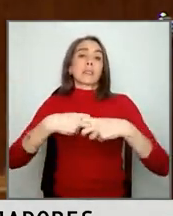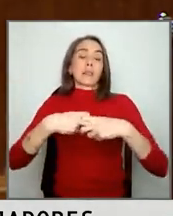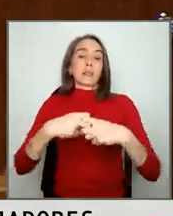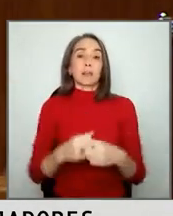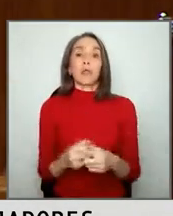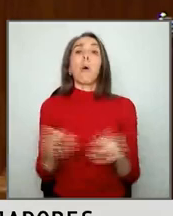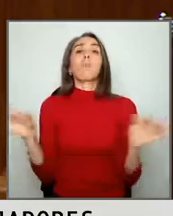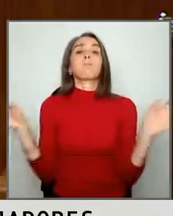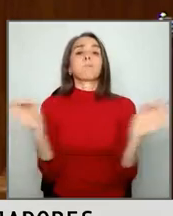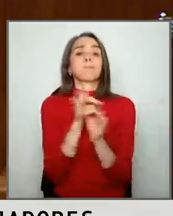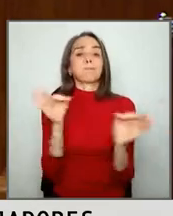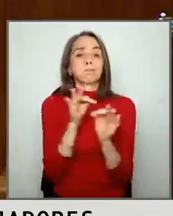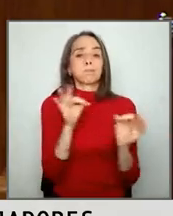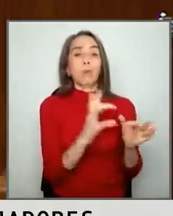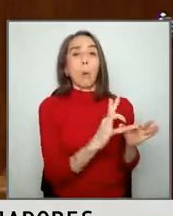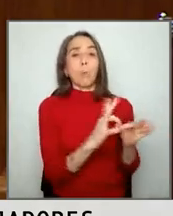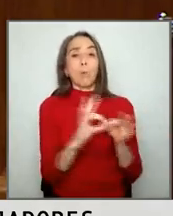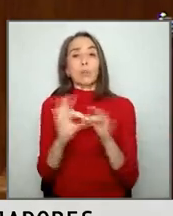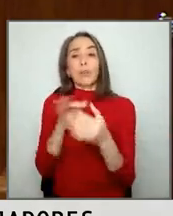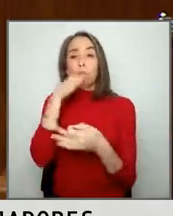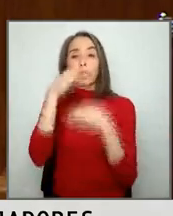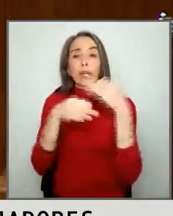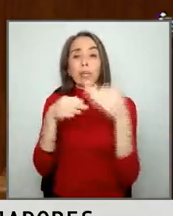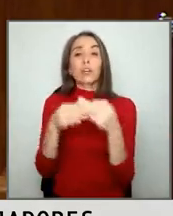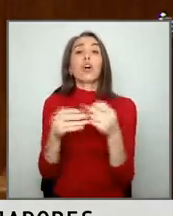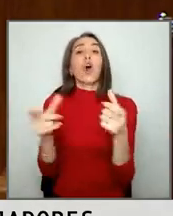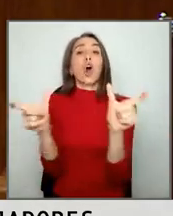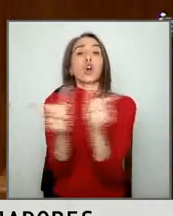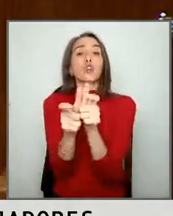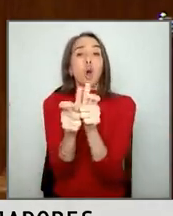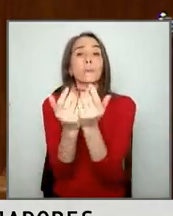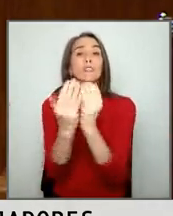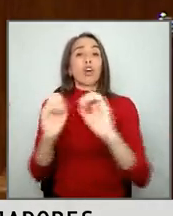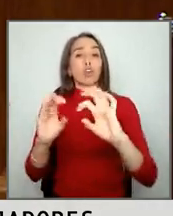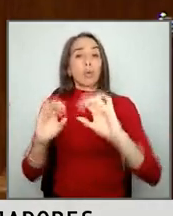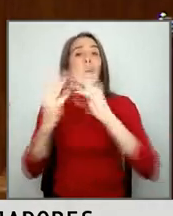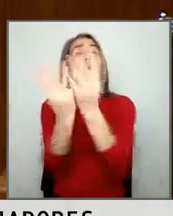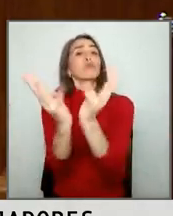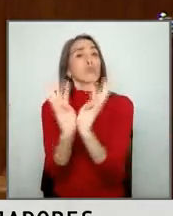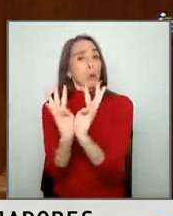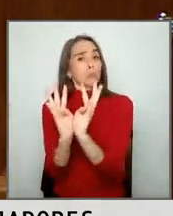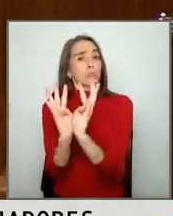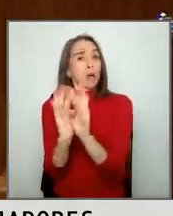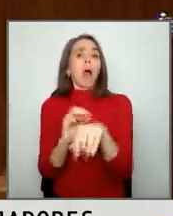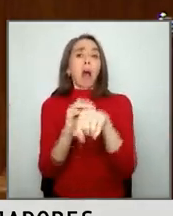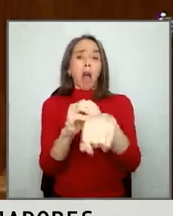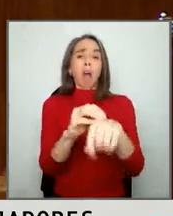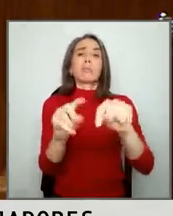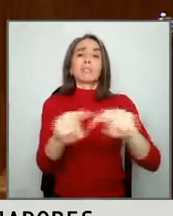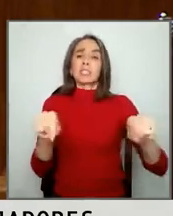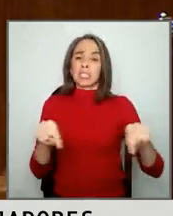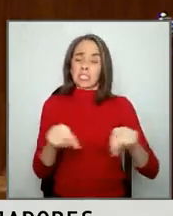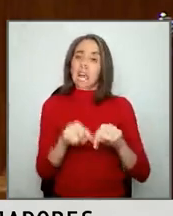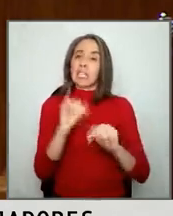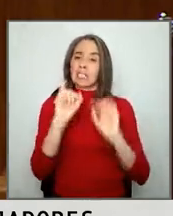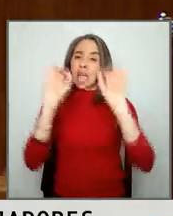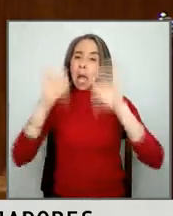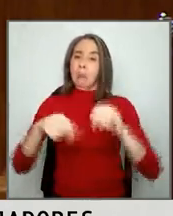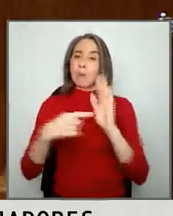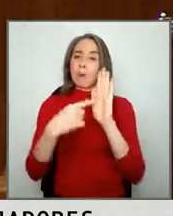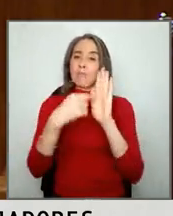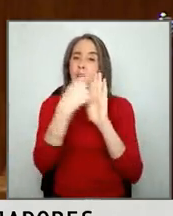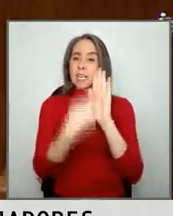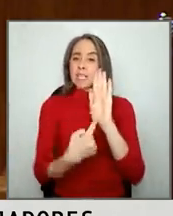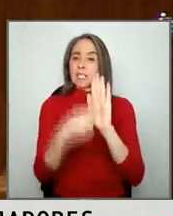y las razones señaladas la comisión de Educación recomienda la sala aprobar el texto del proyecto de ley propuesto